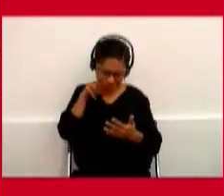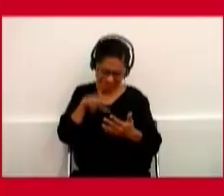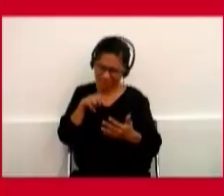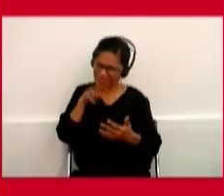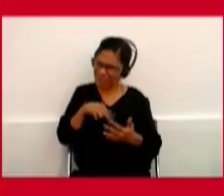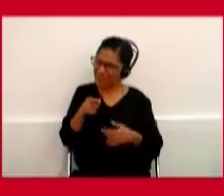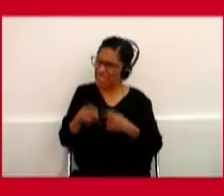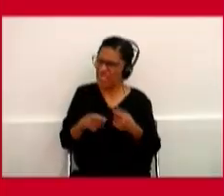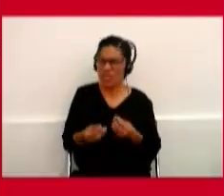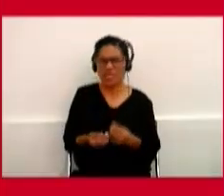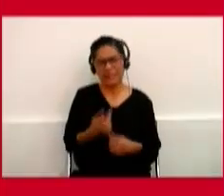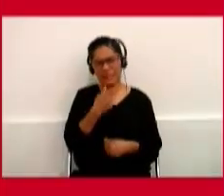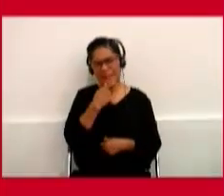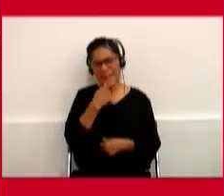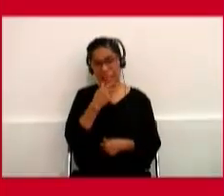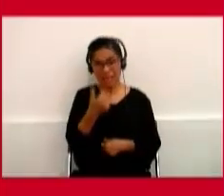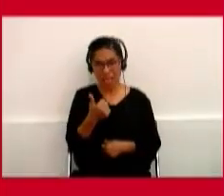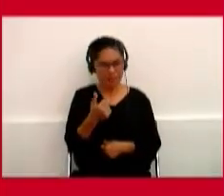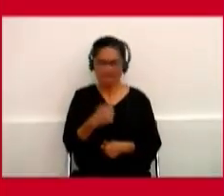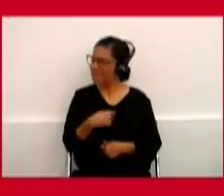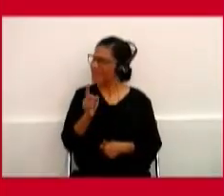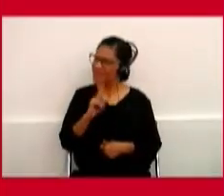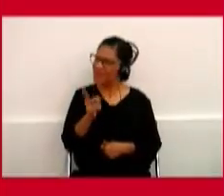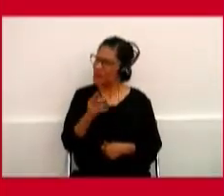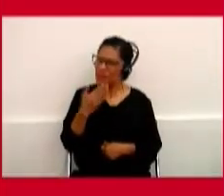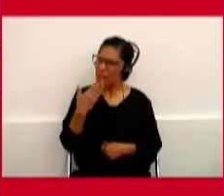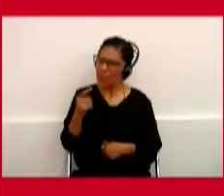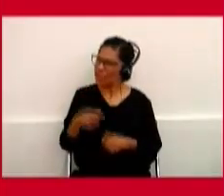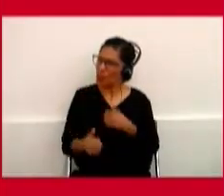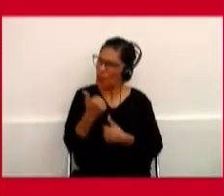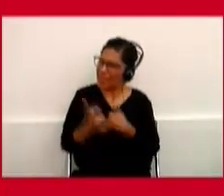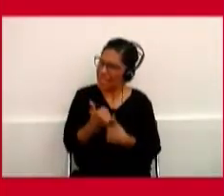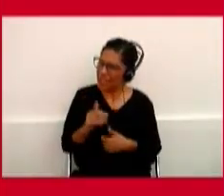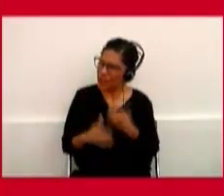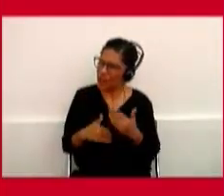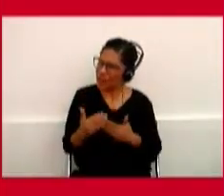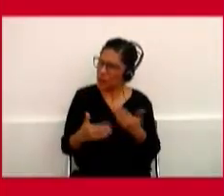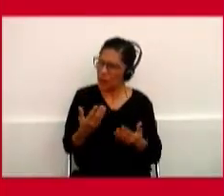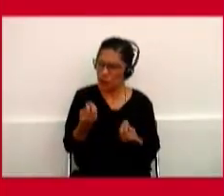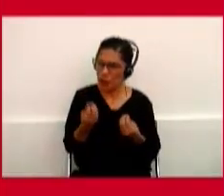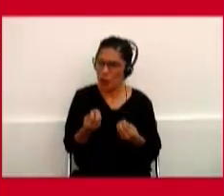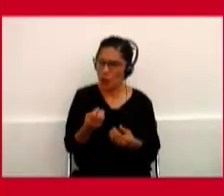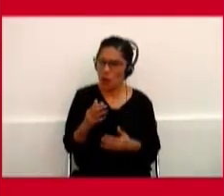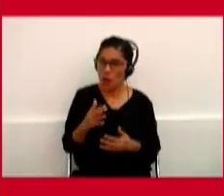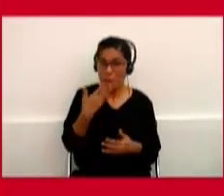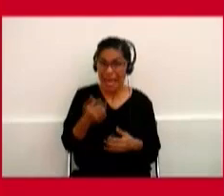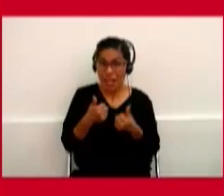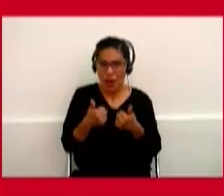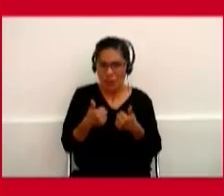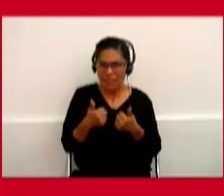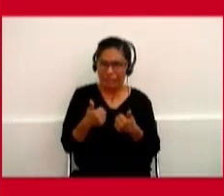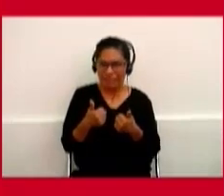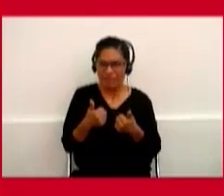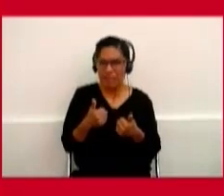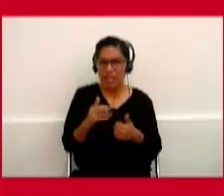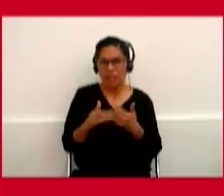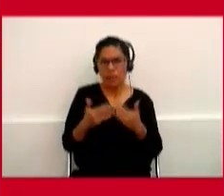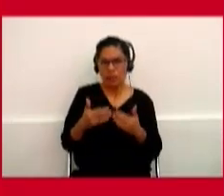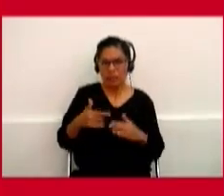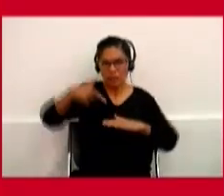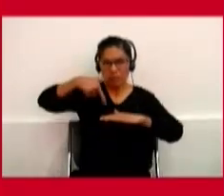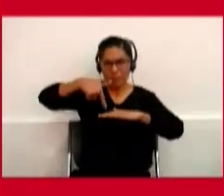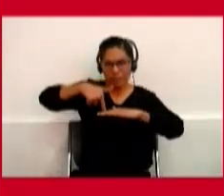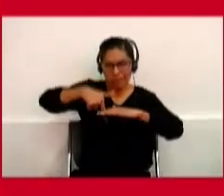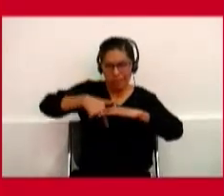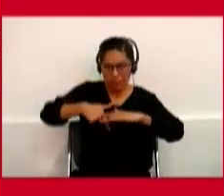dijimos no, porque es arriesgar mucho la eficiencia que tenemos, pero con una sección mayor yo pienso que la distribución de taladros se